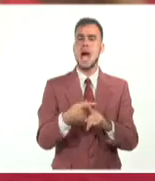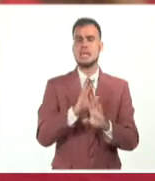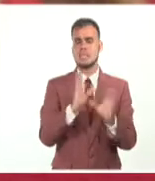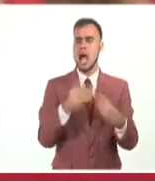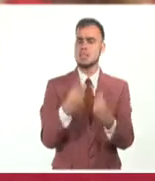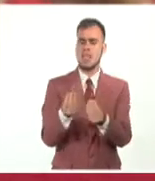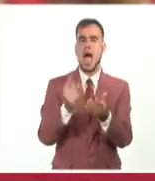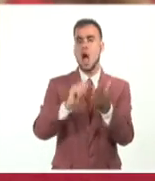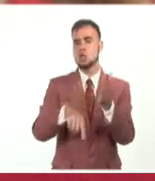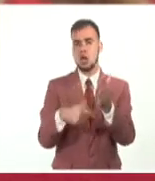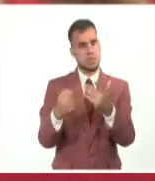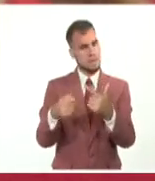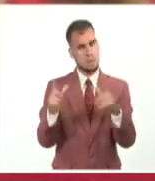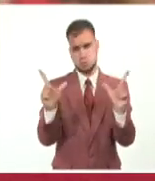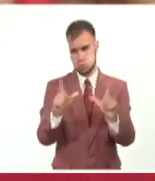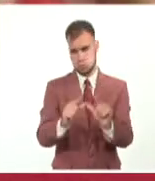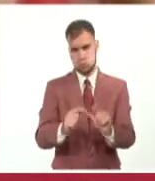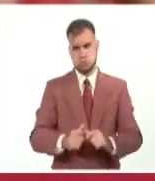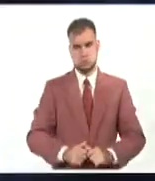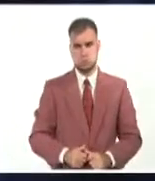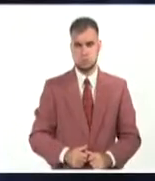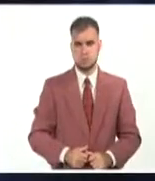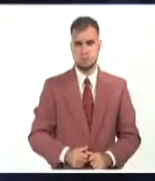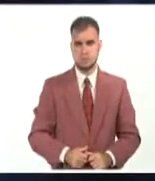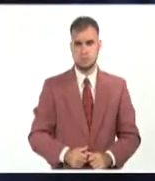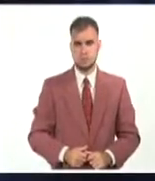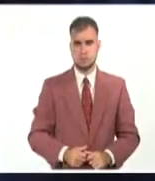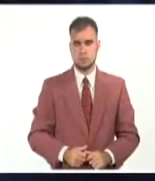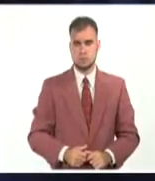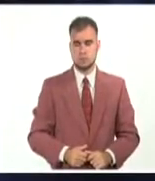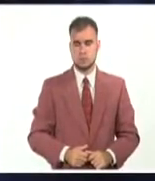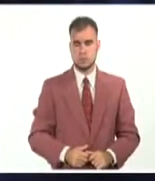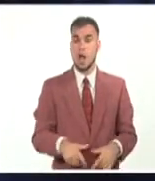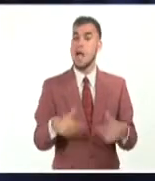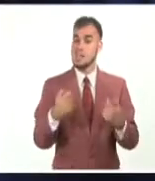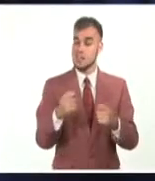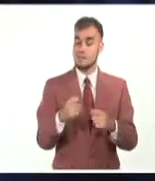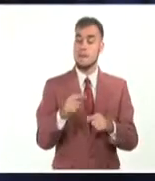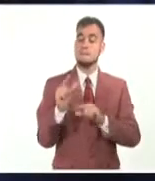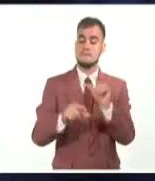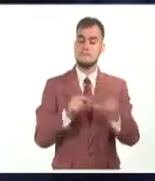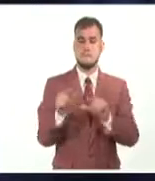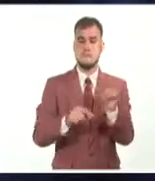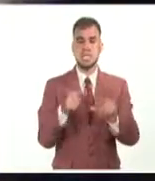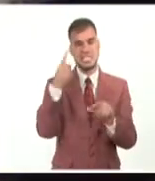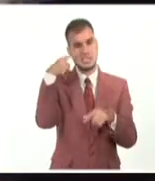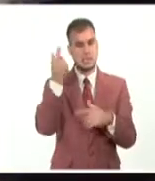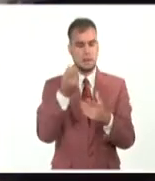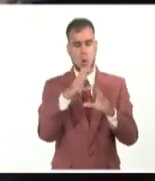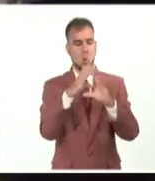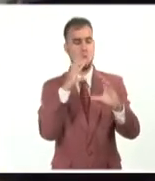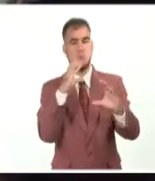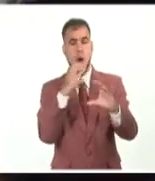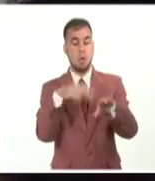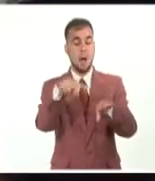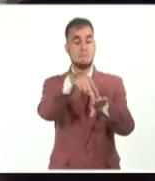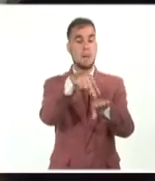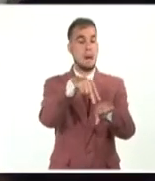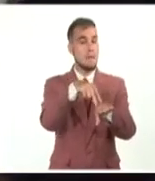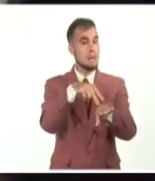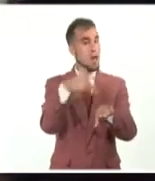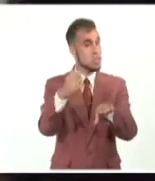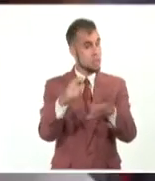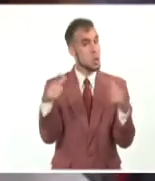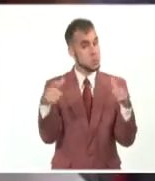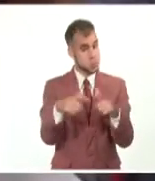en ese particular. Es preciso asimismo garantizar la limitación del número de pasajeros en ómnibus en el transporte urbano y